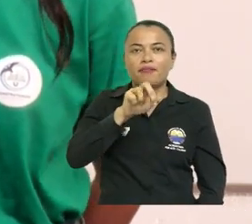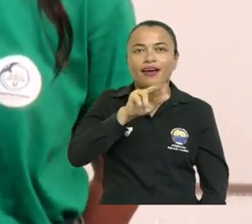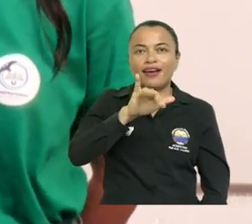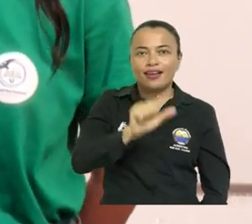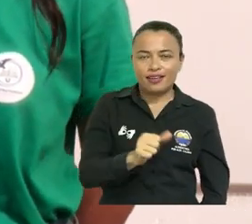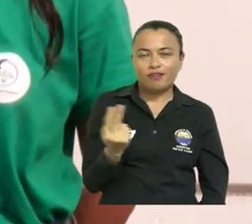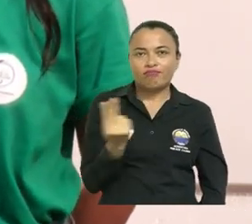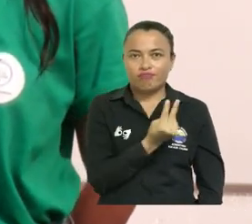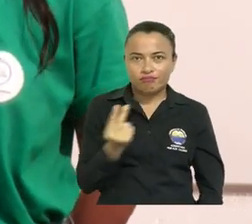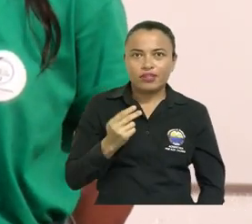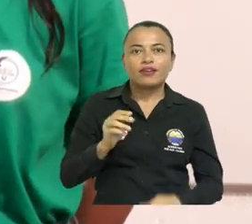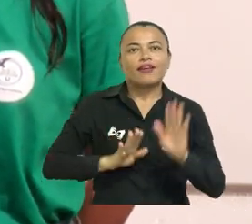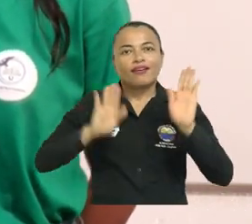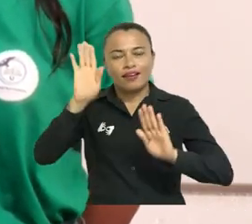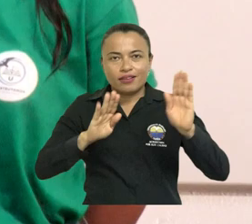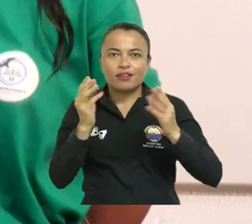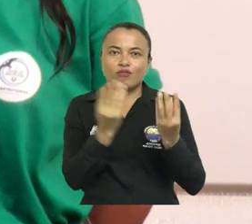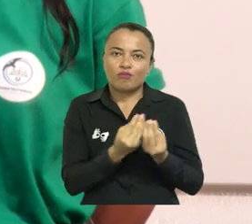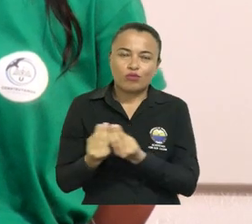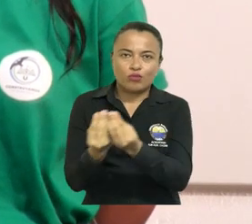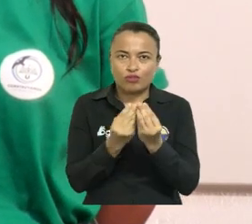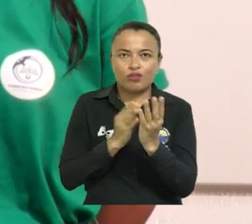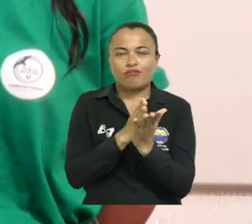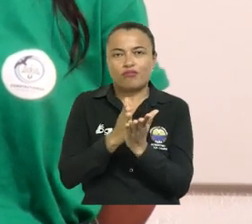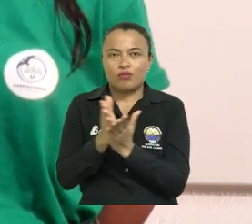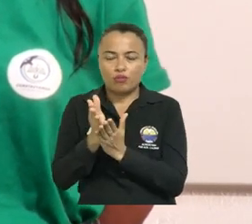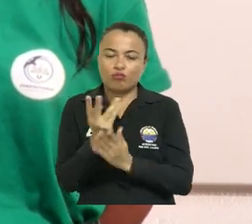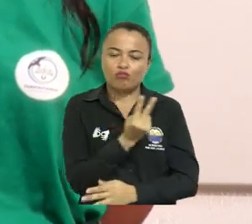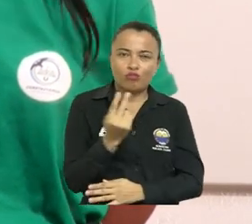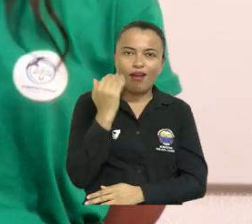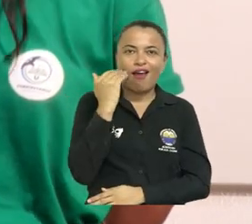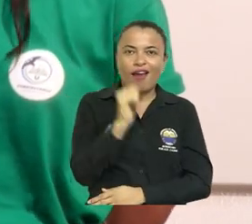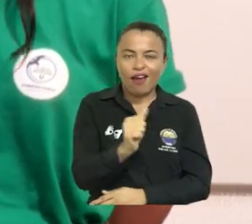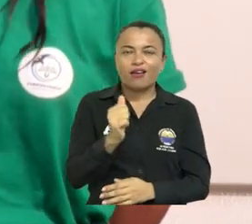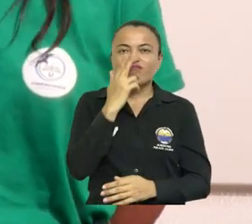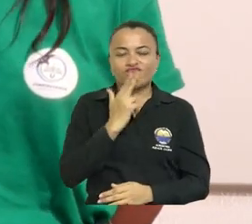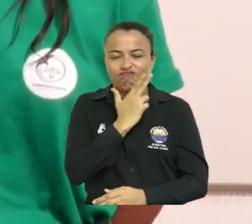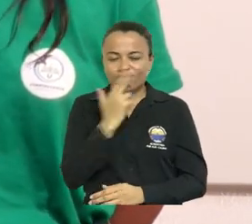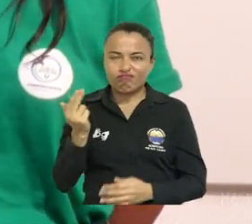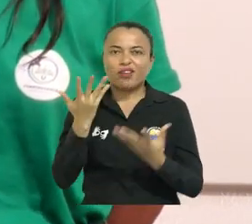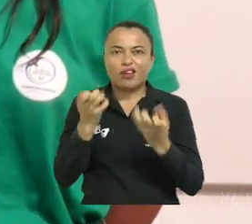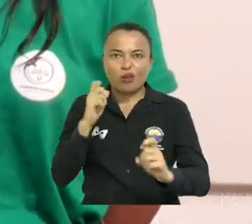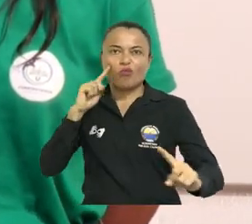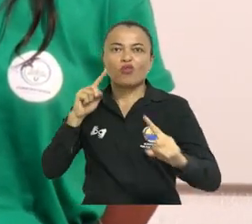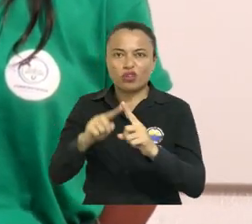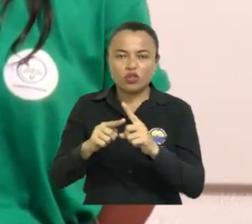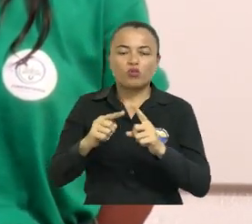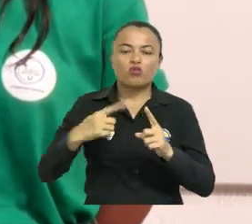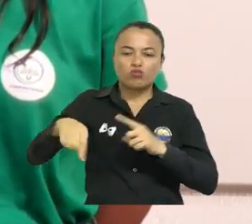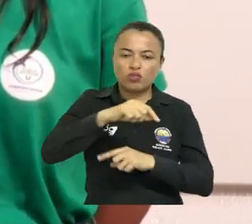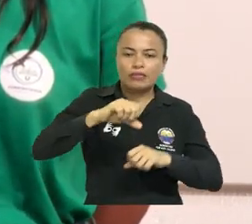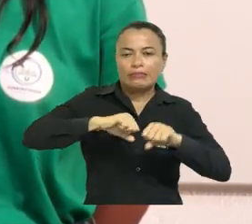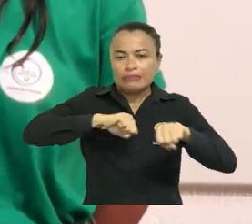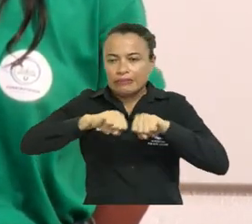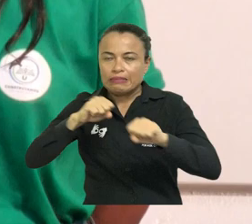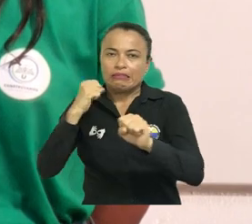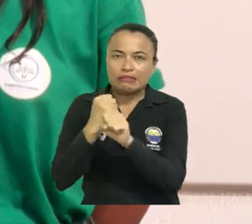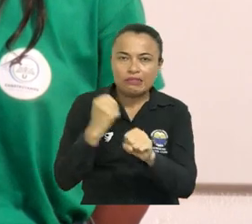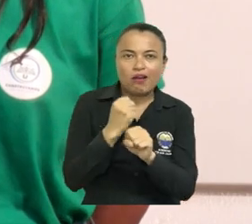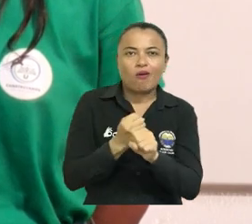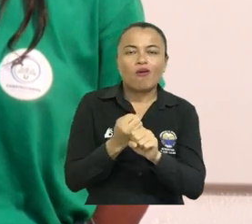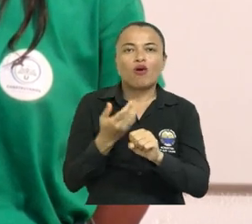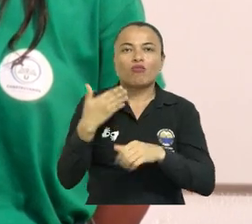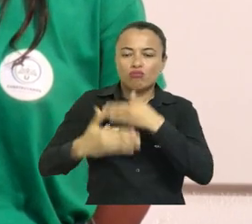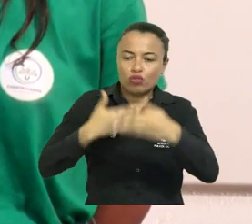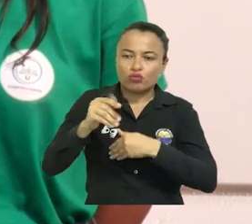candidatas ante el consejo de nuestro programa. Somos dos mujeres comprometidas con el firme propósito de hacer, velar y gestionar por cada proceso de